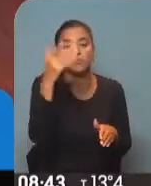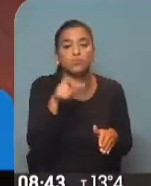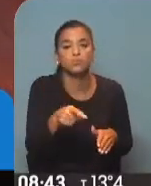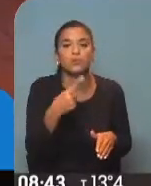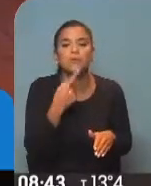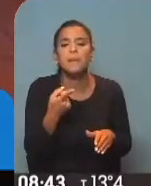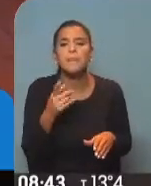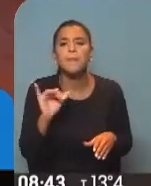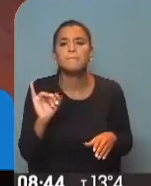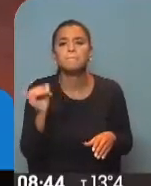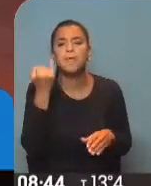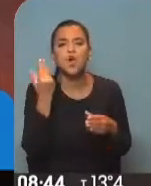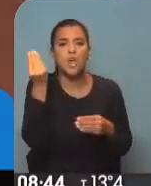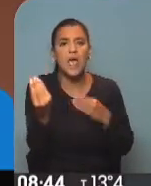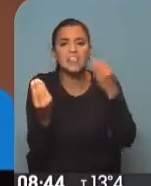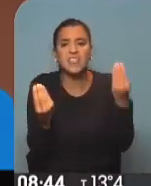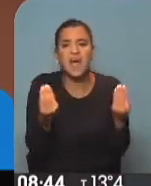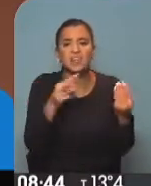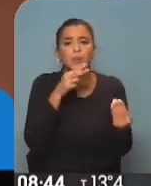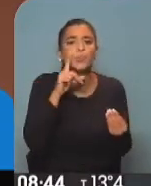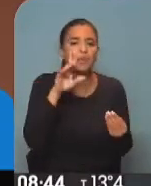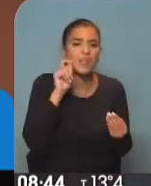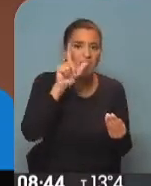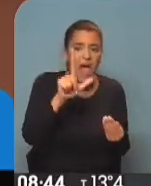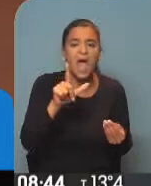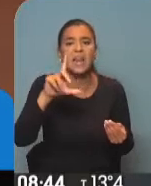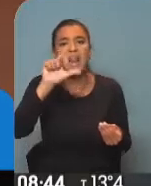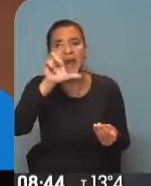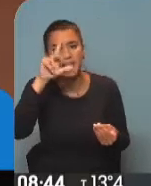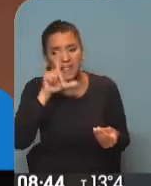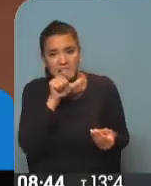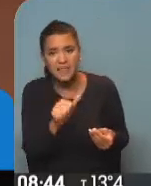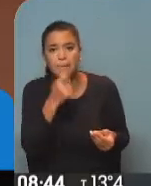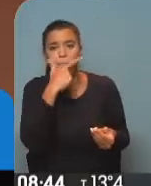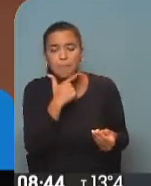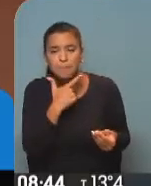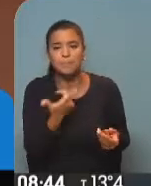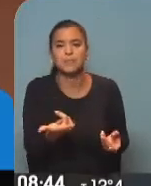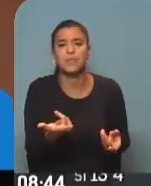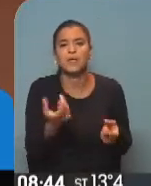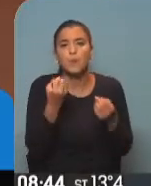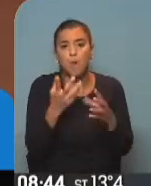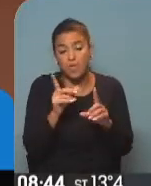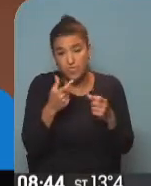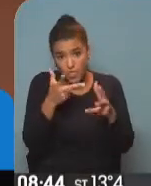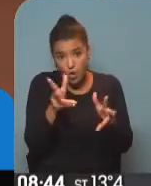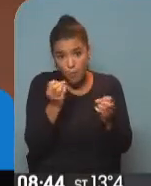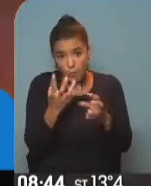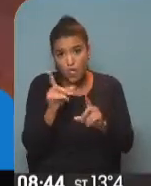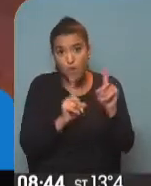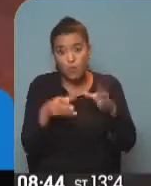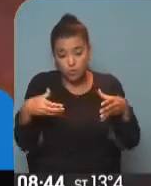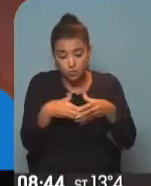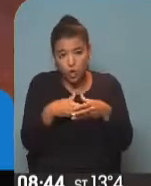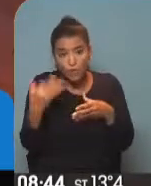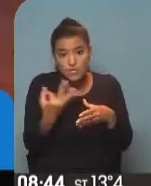candidatos rodríguez larreta en la ciudad vidal en la provincia conocida de mauricio macri a nivel nacional digo esto porque en algunos sectores del oficialismo también se hablaba de